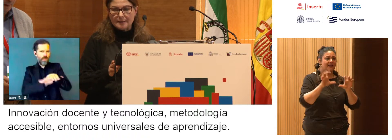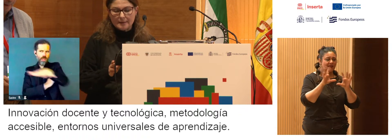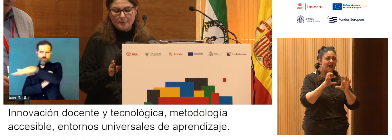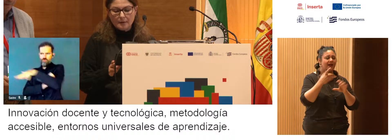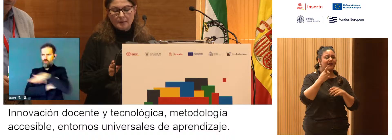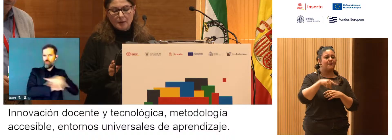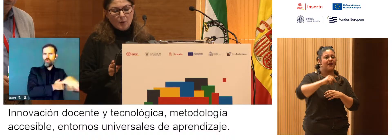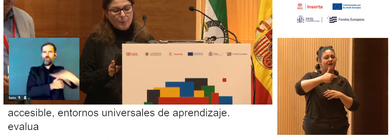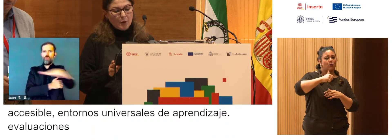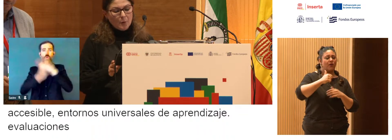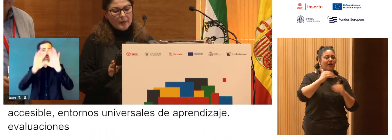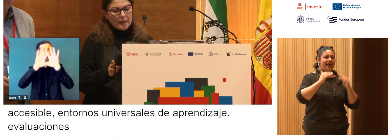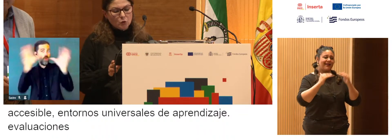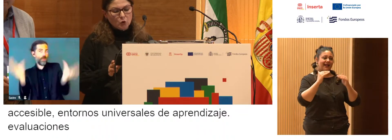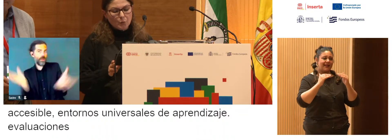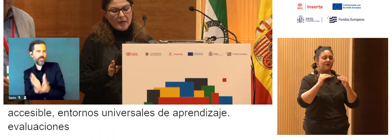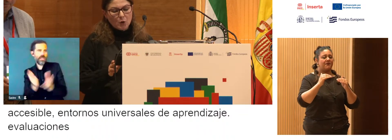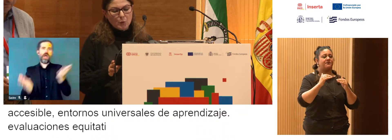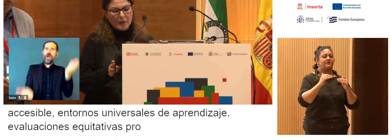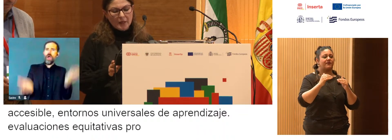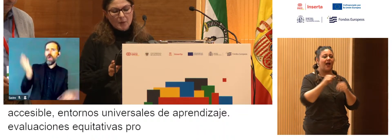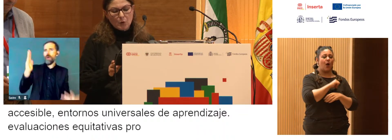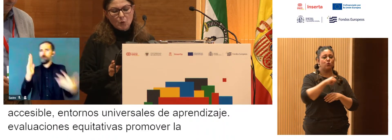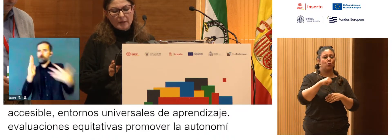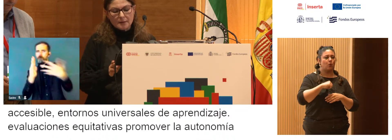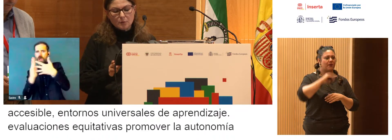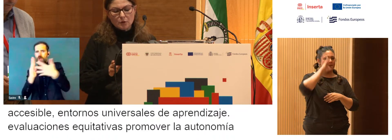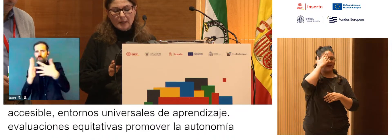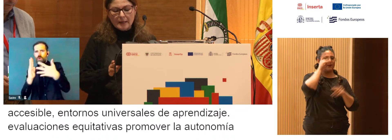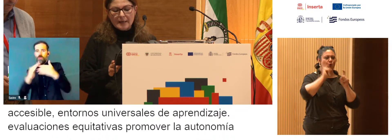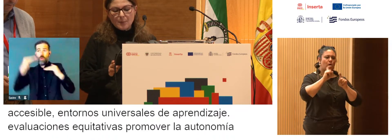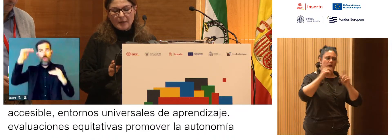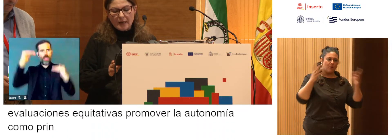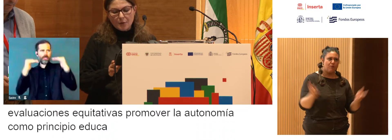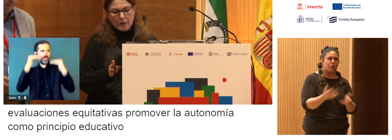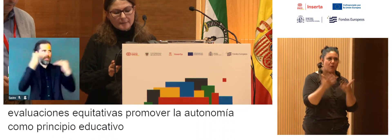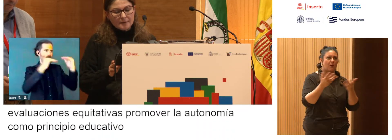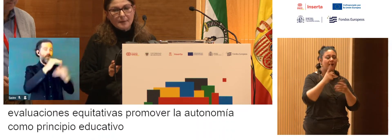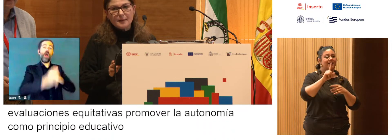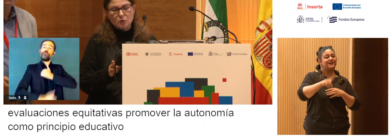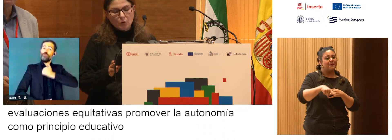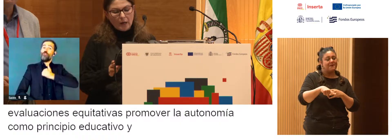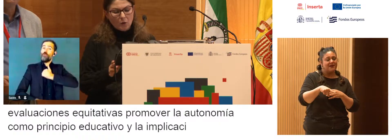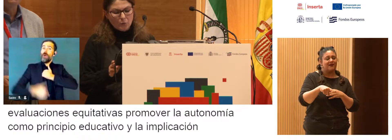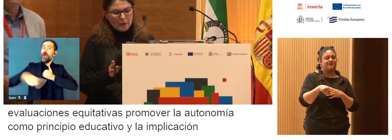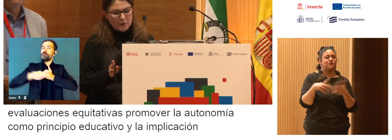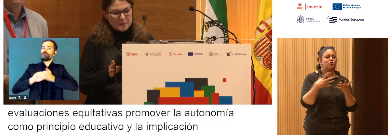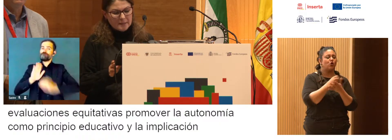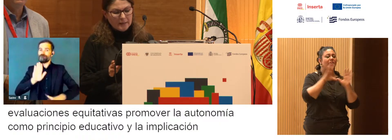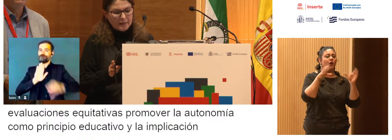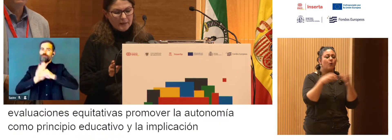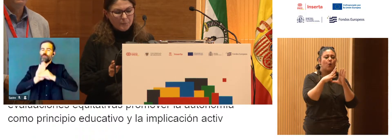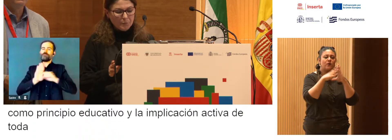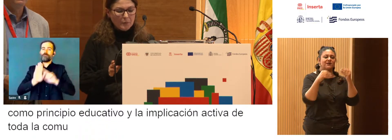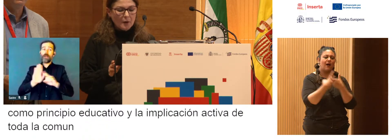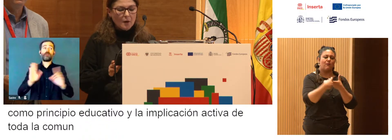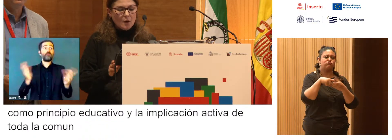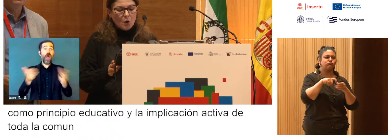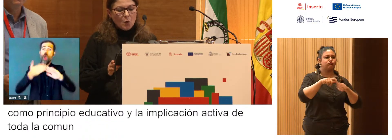evaluaciones equitativas, promover la autonomía como principio educativo y la implicación activa de toda la comunidad